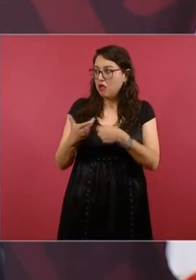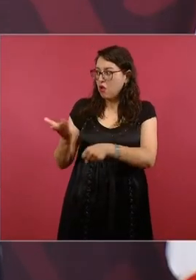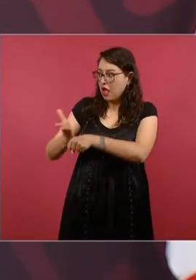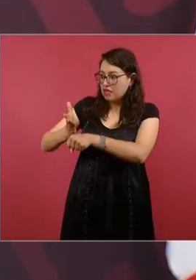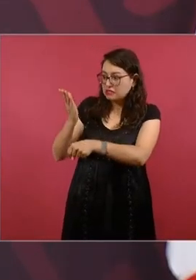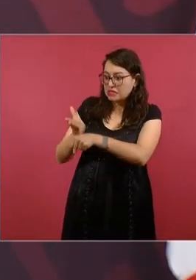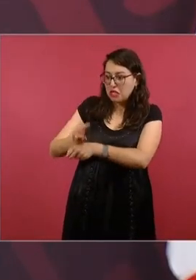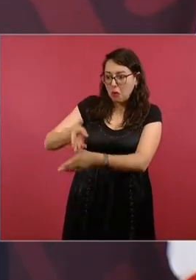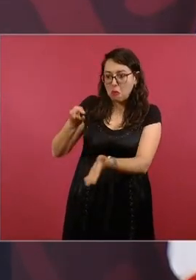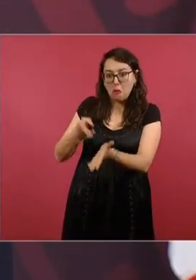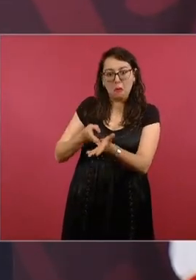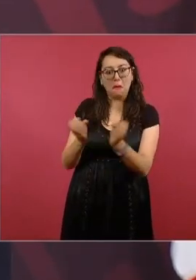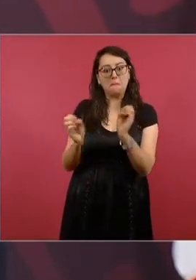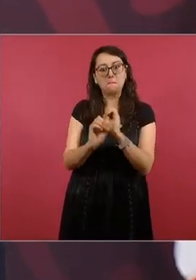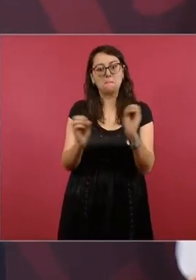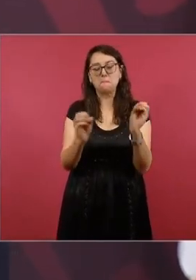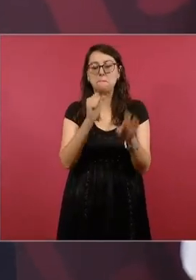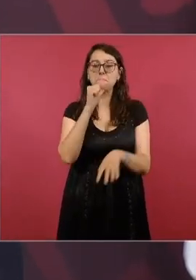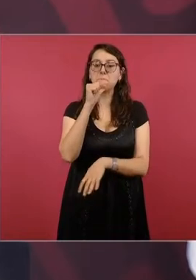Entonces ya